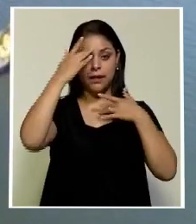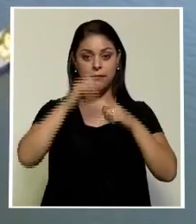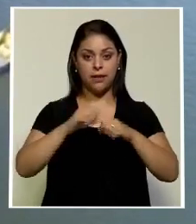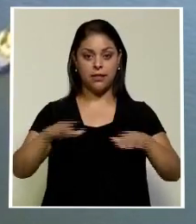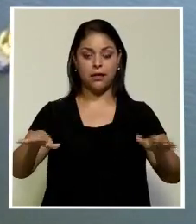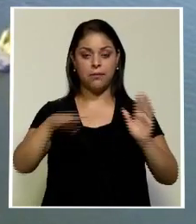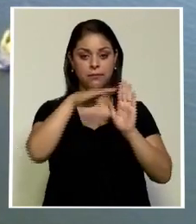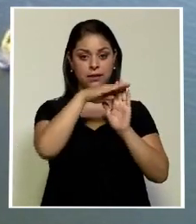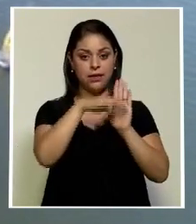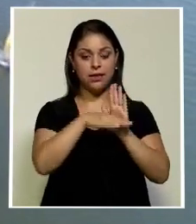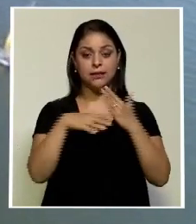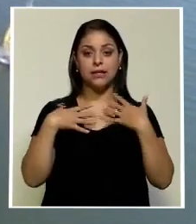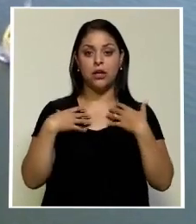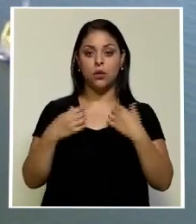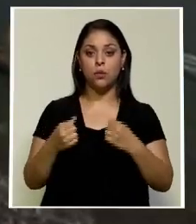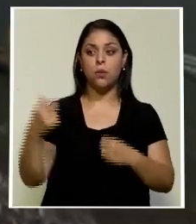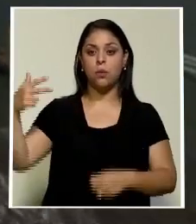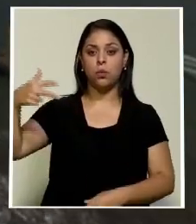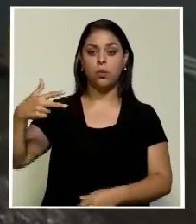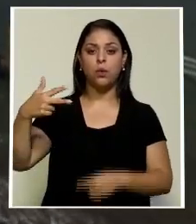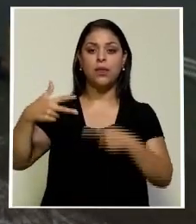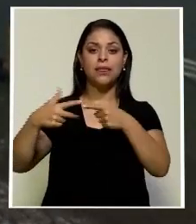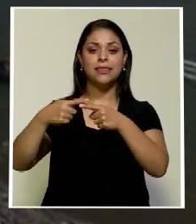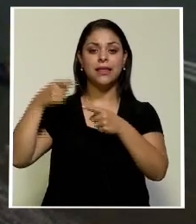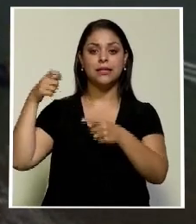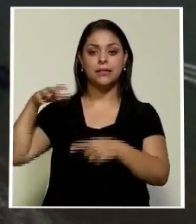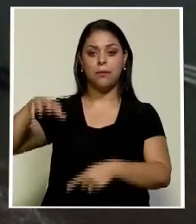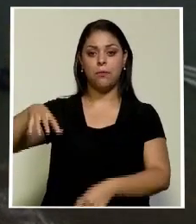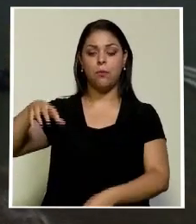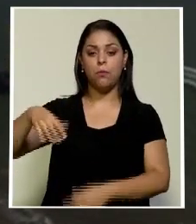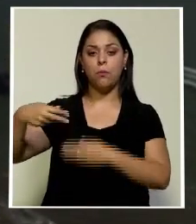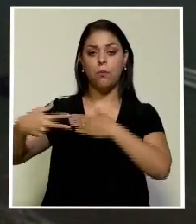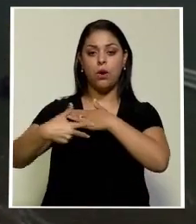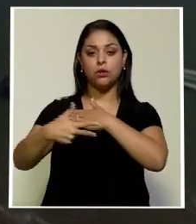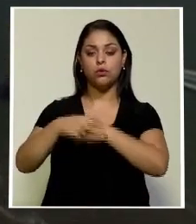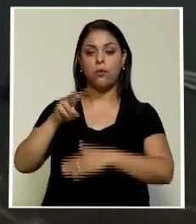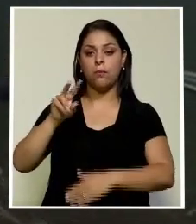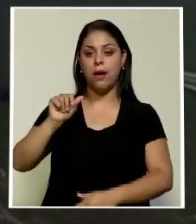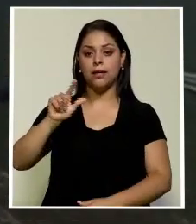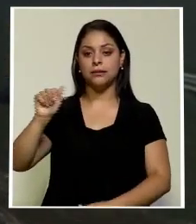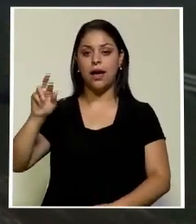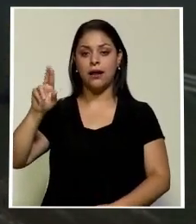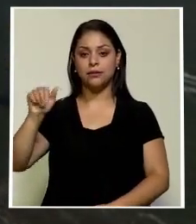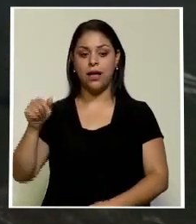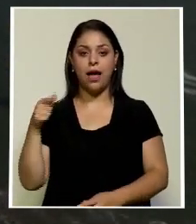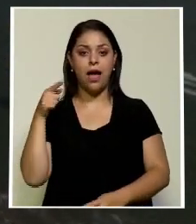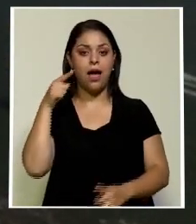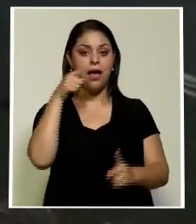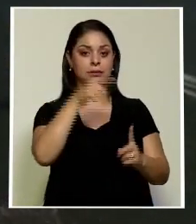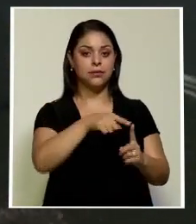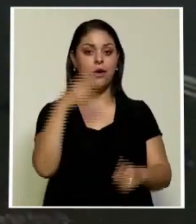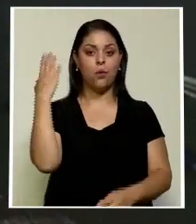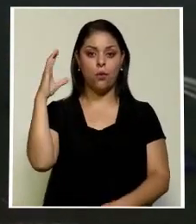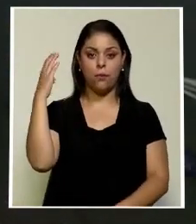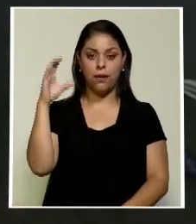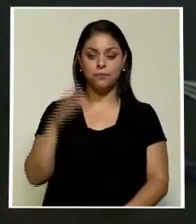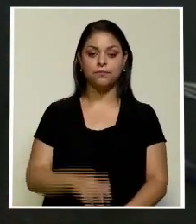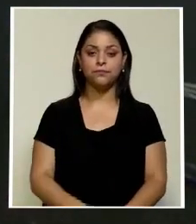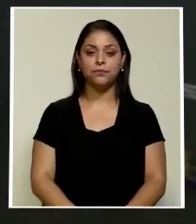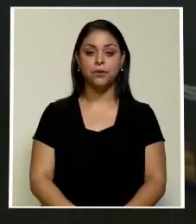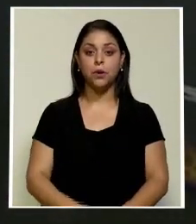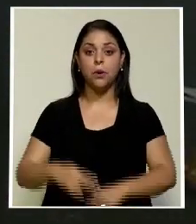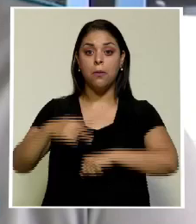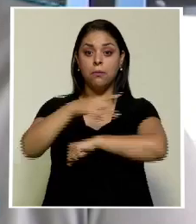El crucero venía de Puerto Vallarta y se dirigía hacia Cartagena, Colombia. Los puntarenenses se preparan para retomar